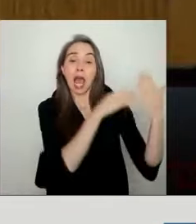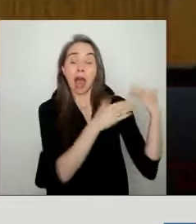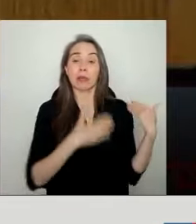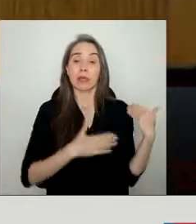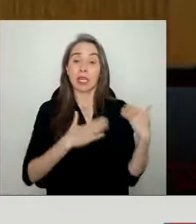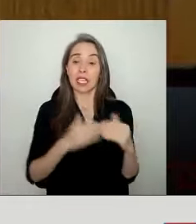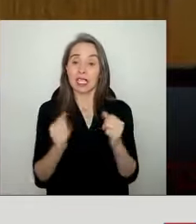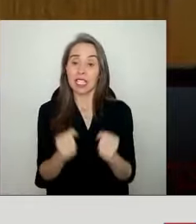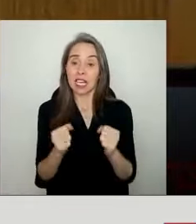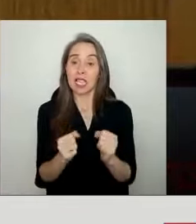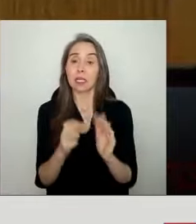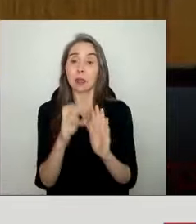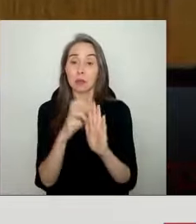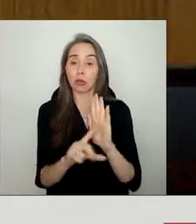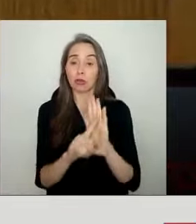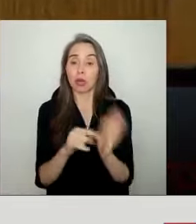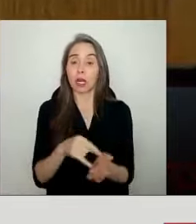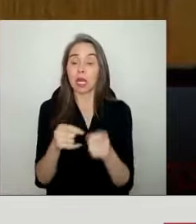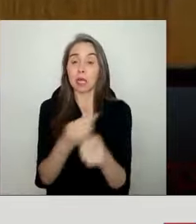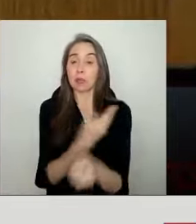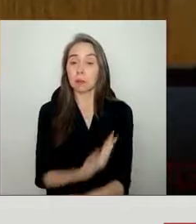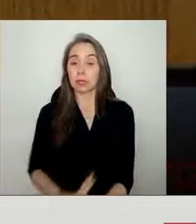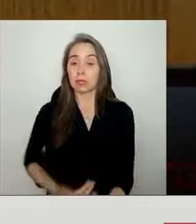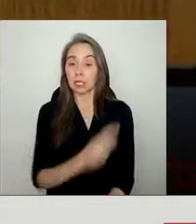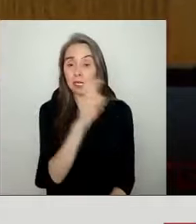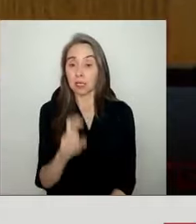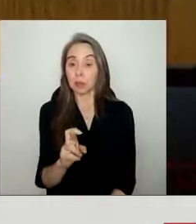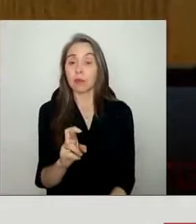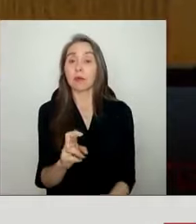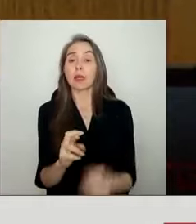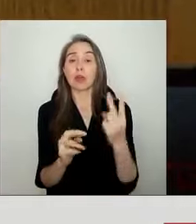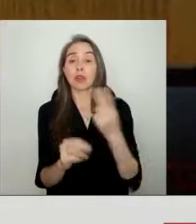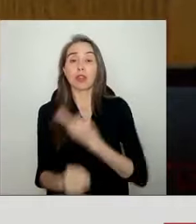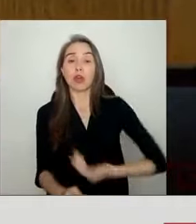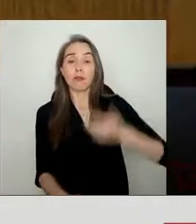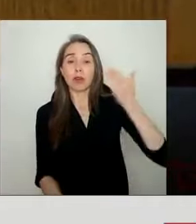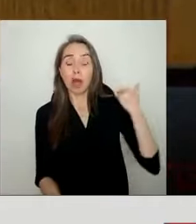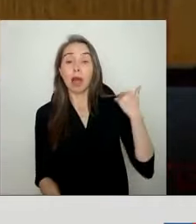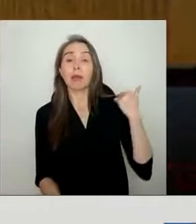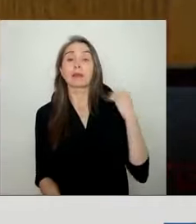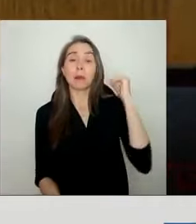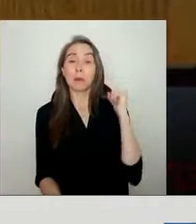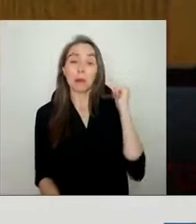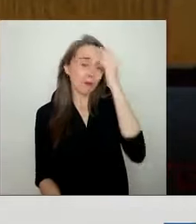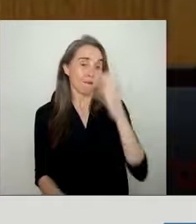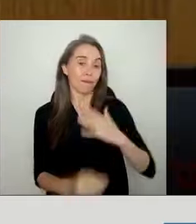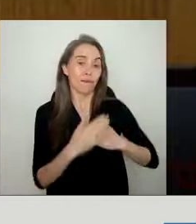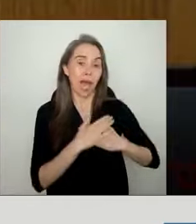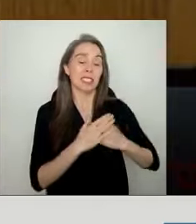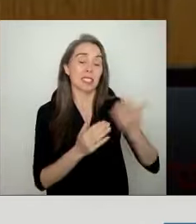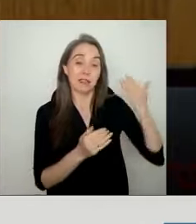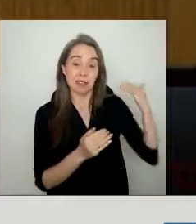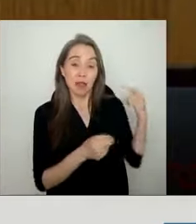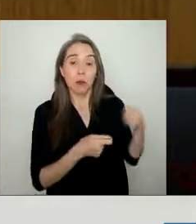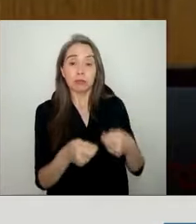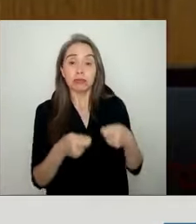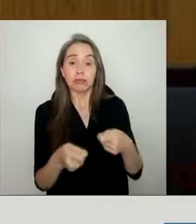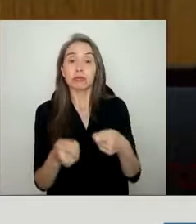mensajes presiden iales en en dos gobiernos anteriores sin finalmente lograr eh la concordancia para poder avanzar en esta